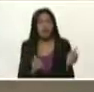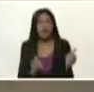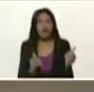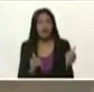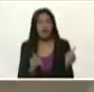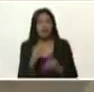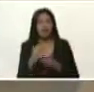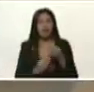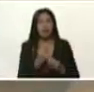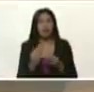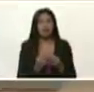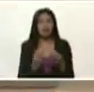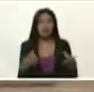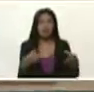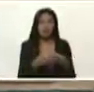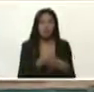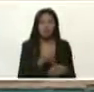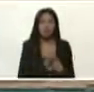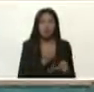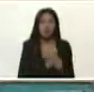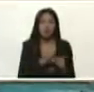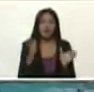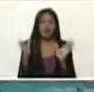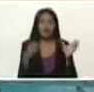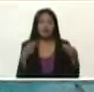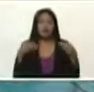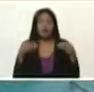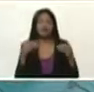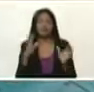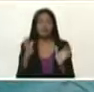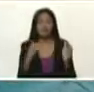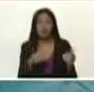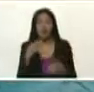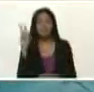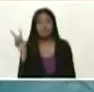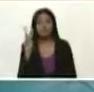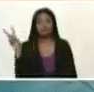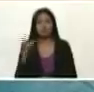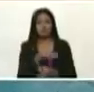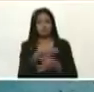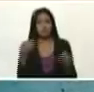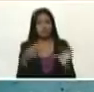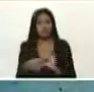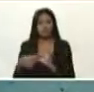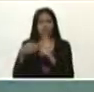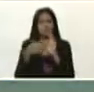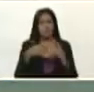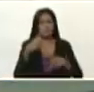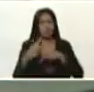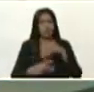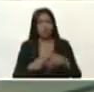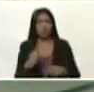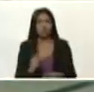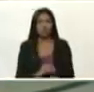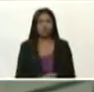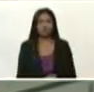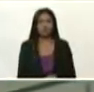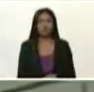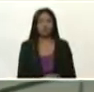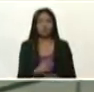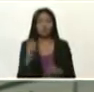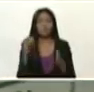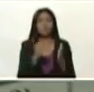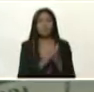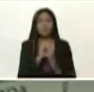hace la clase obrera de cartones de Venezuela. Correcto. Excelente, articulación productiva. Son